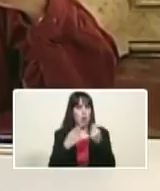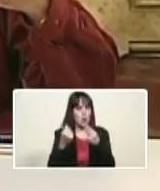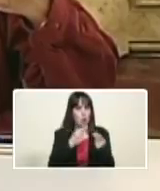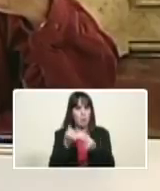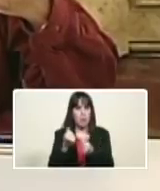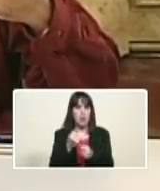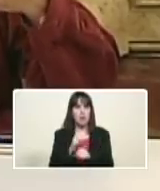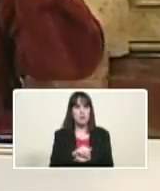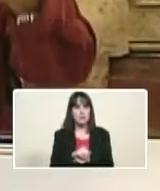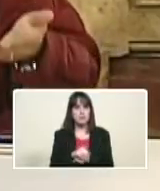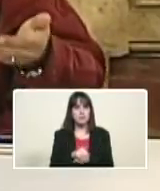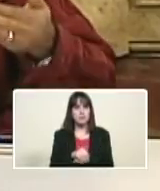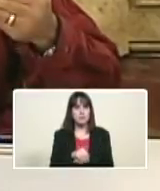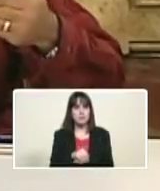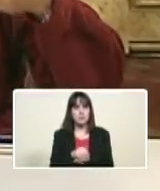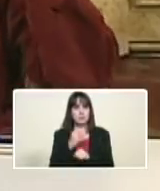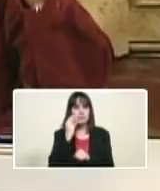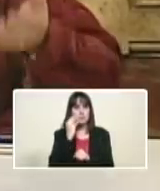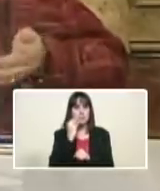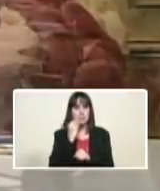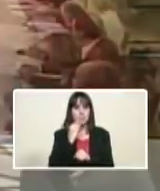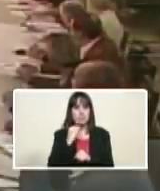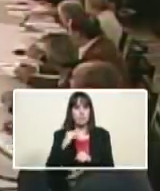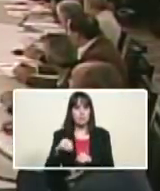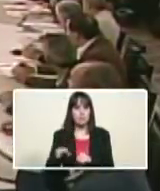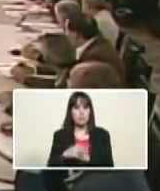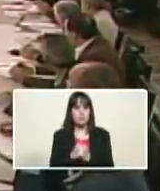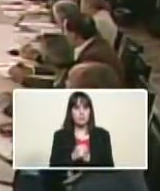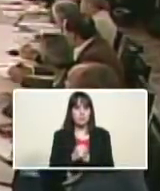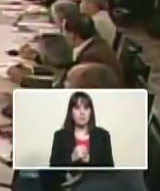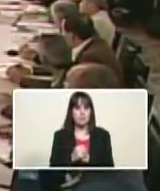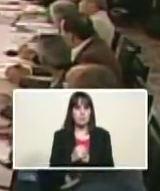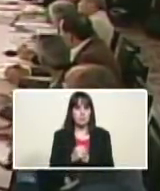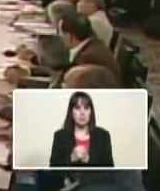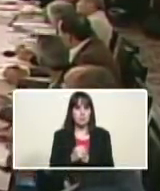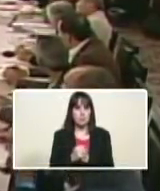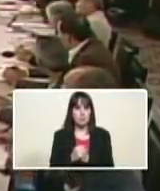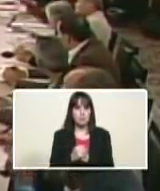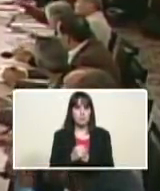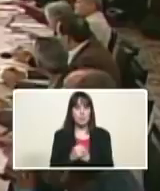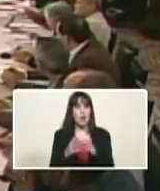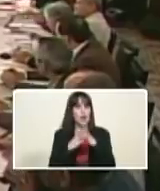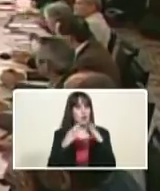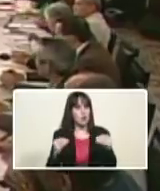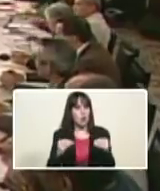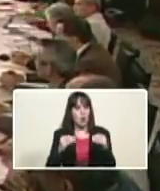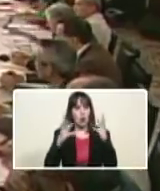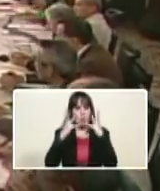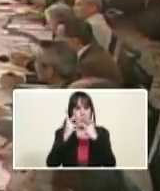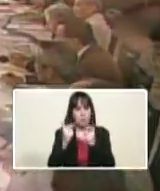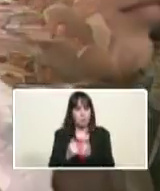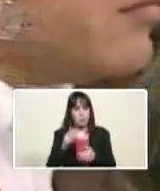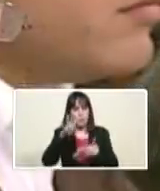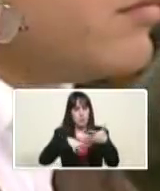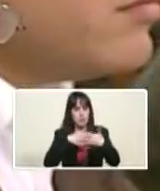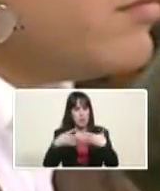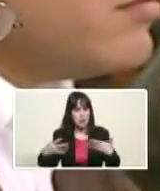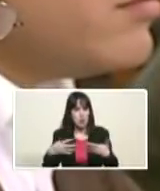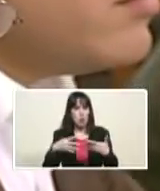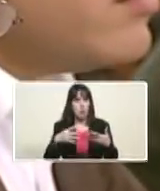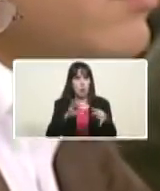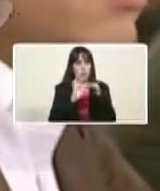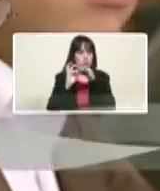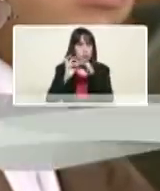de econometristas, de sociólogos, de matemáticos. Mi saludo, mi agradecimiento, porque fuimos construyendo